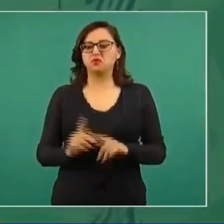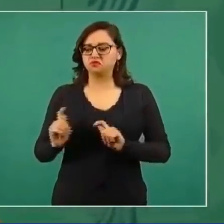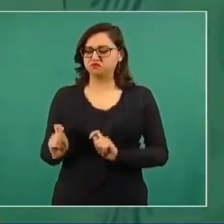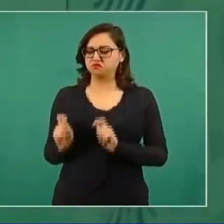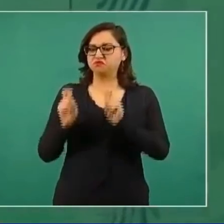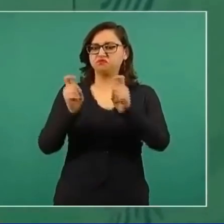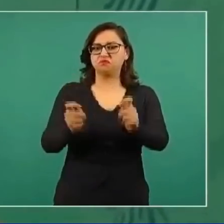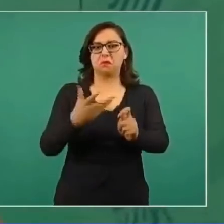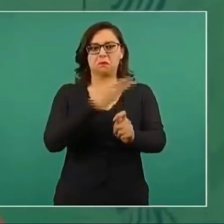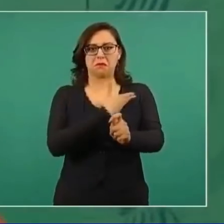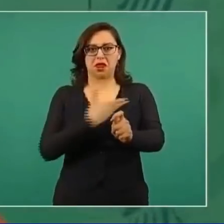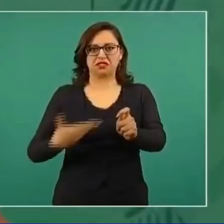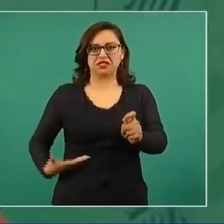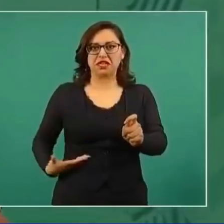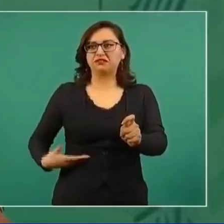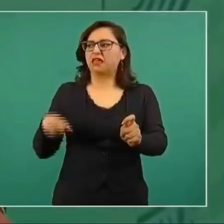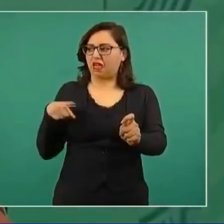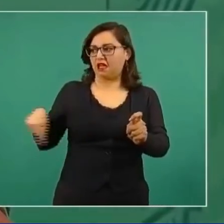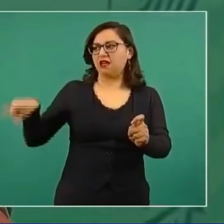presidente.